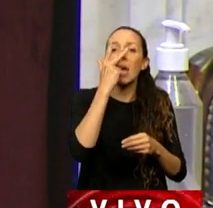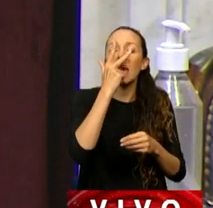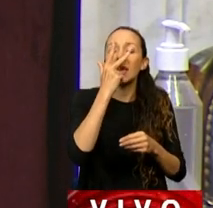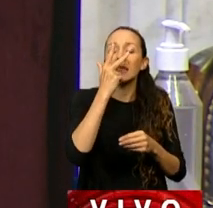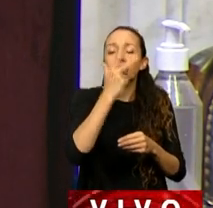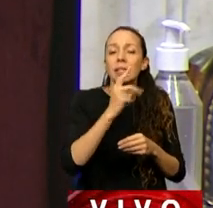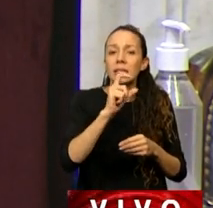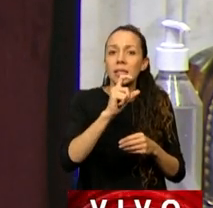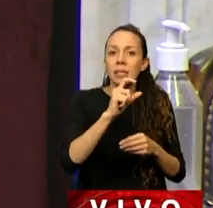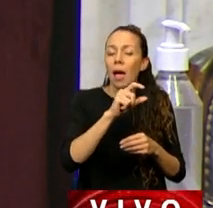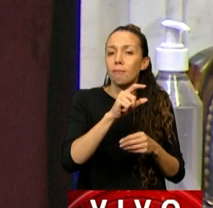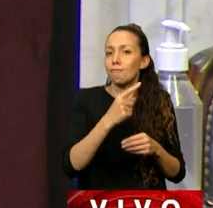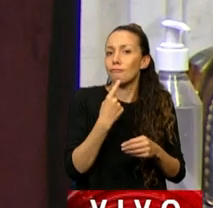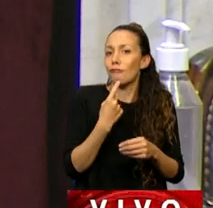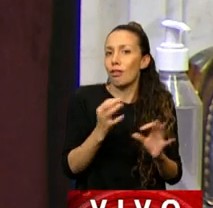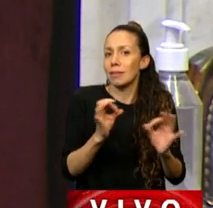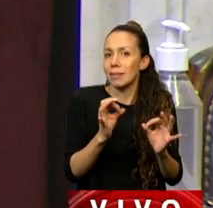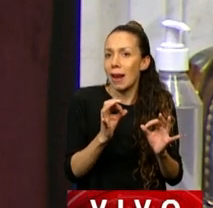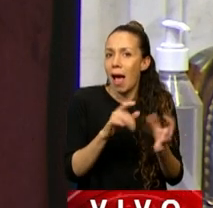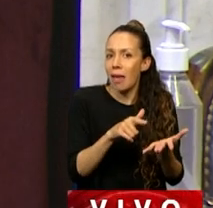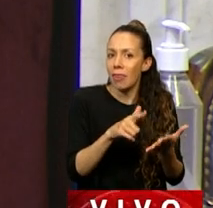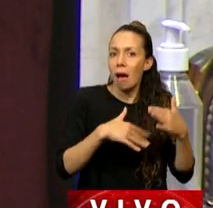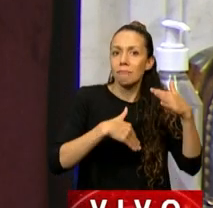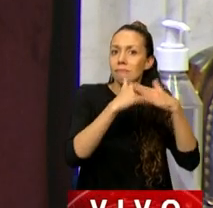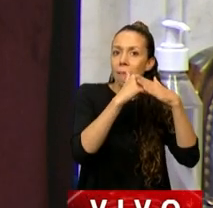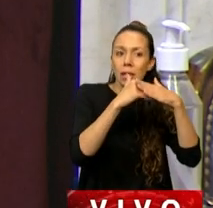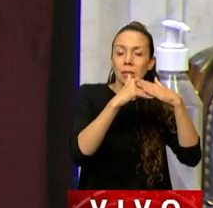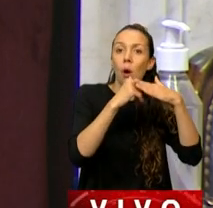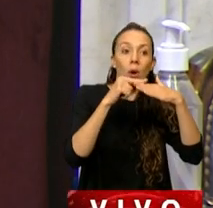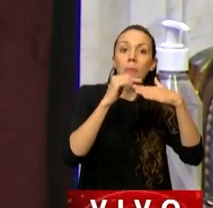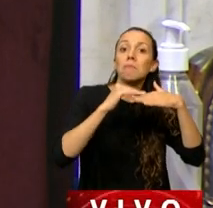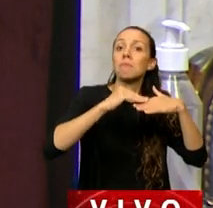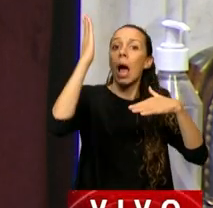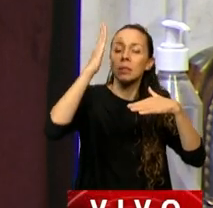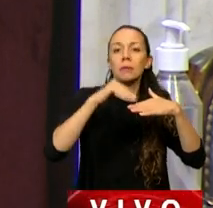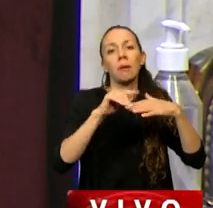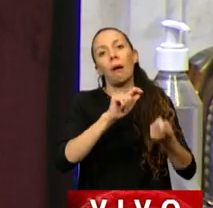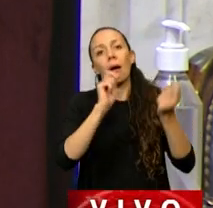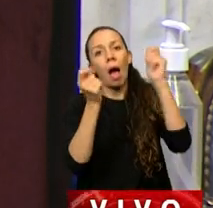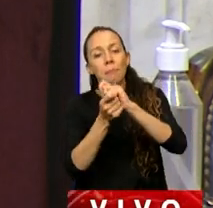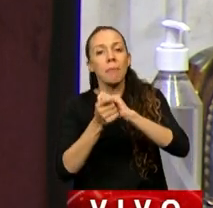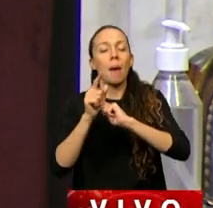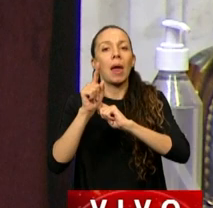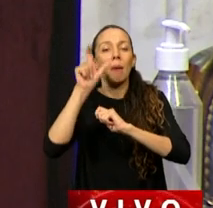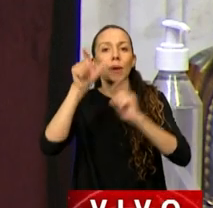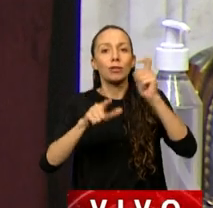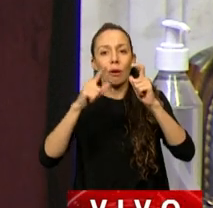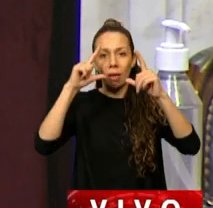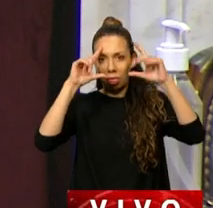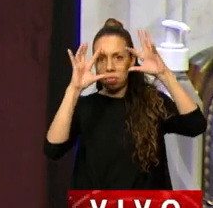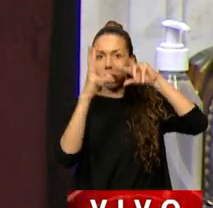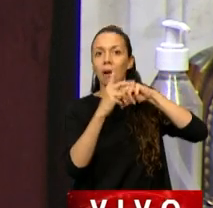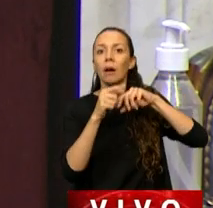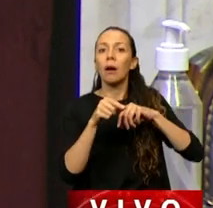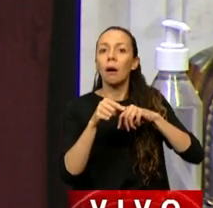el cannabis para ser considerado cáñamo o para pasar a ser cannabis psicoactivo. Eso se delega también en el